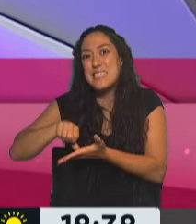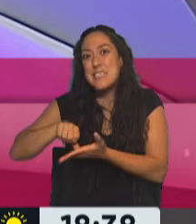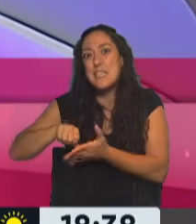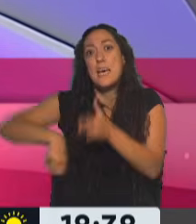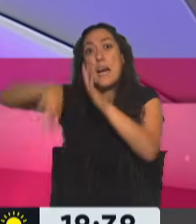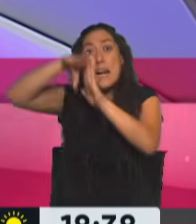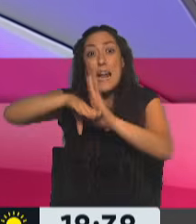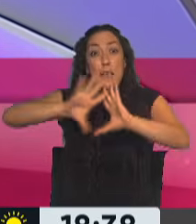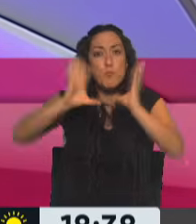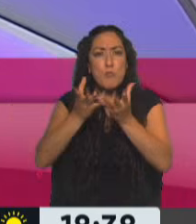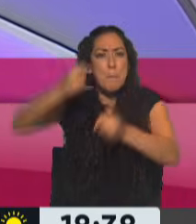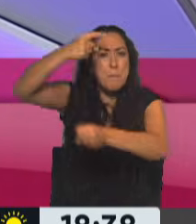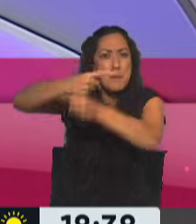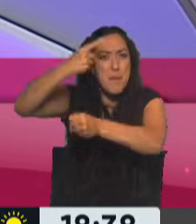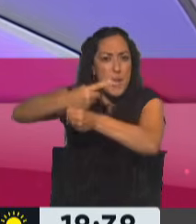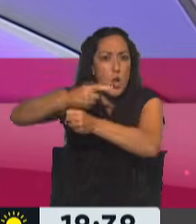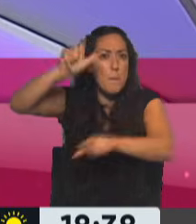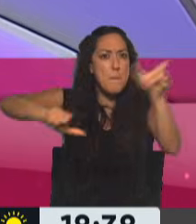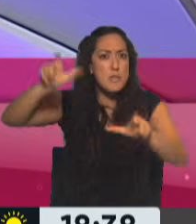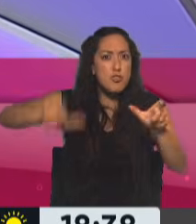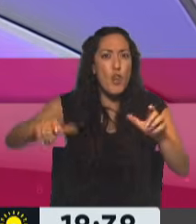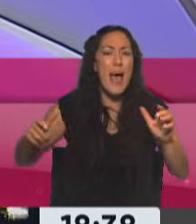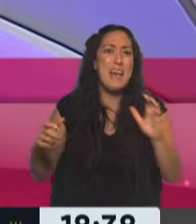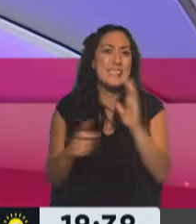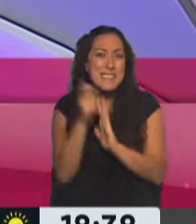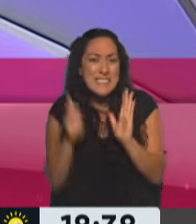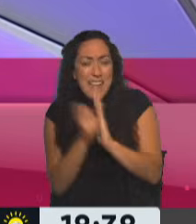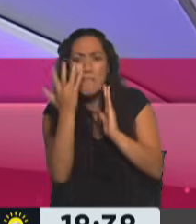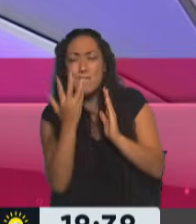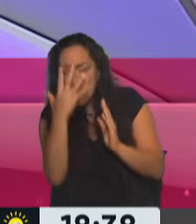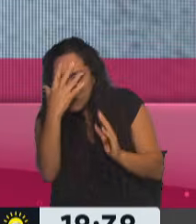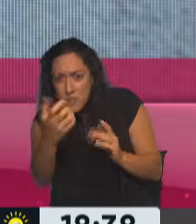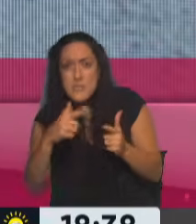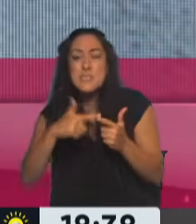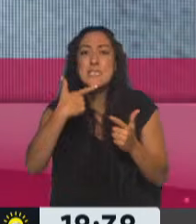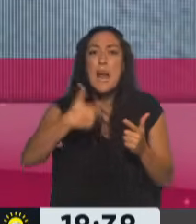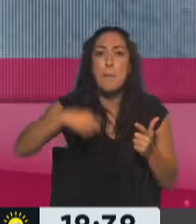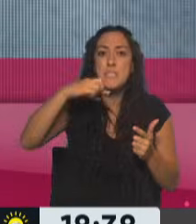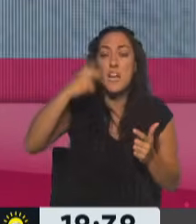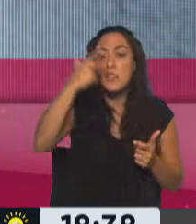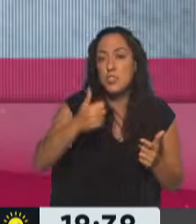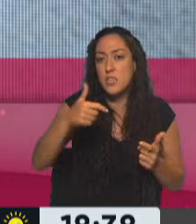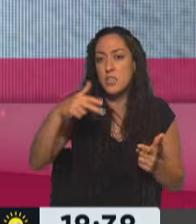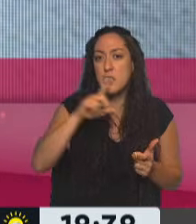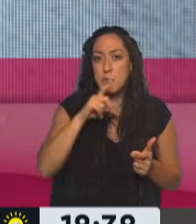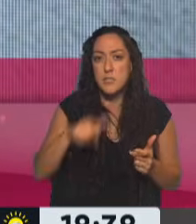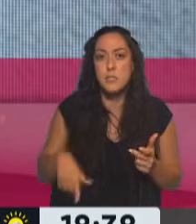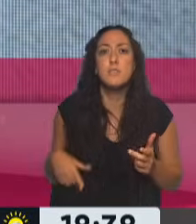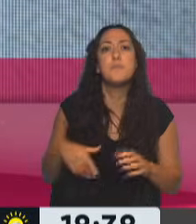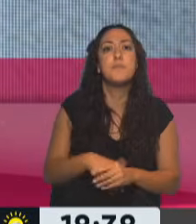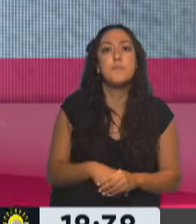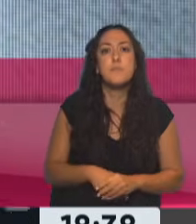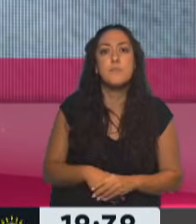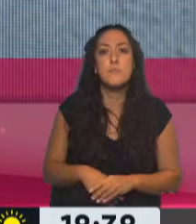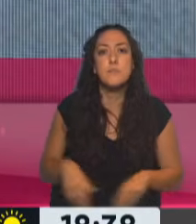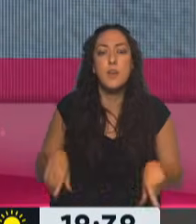ranking, en este caso de usuarios consumidores de Instagram, usuarios consumidores de Snapchat, y esa posición los hace como proclives